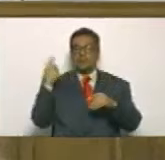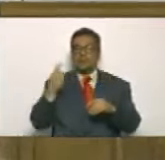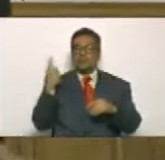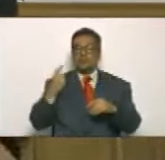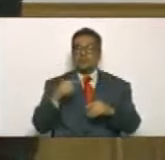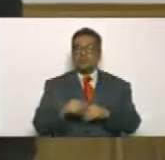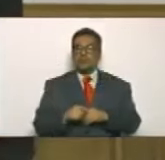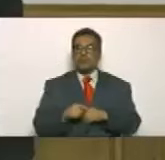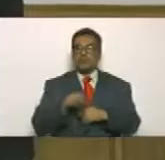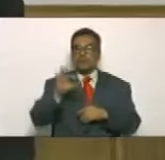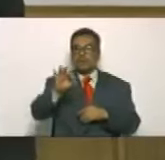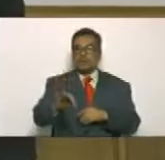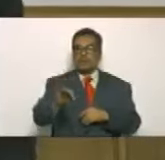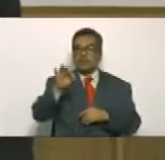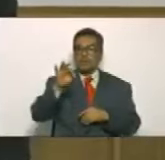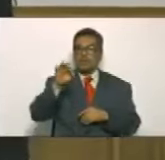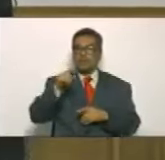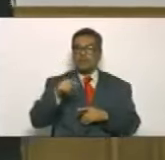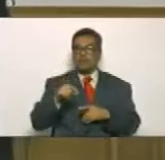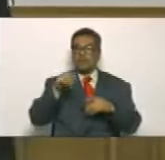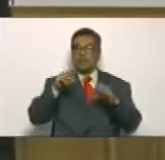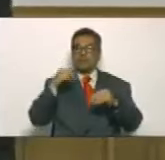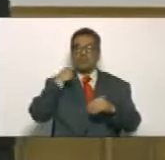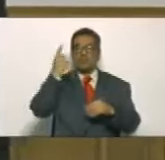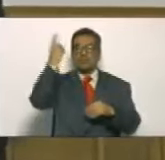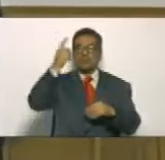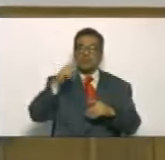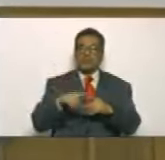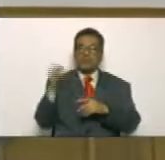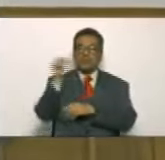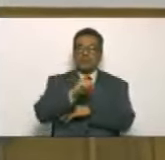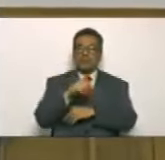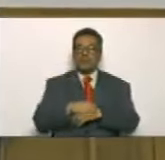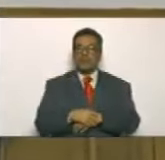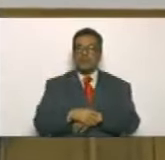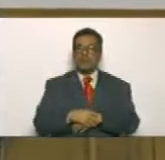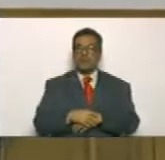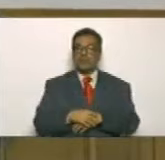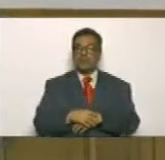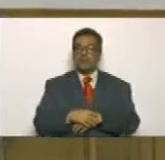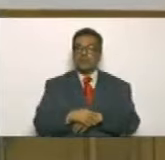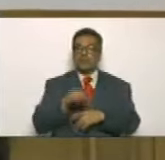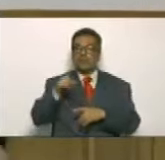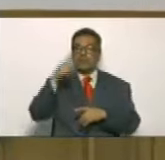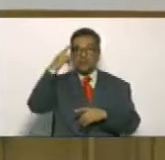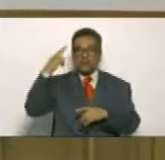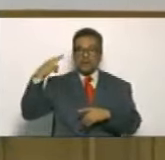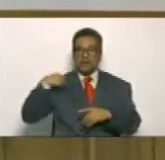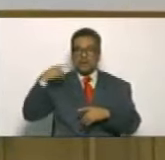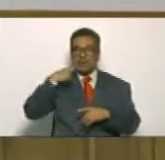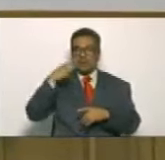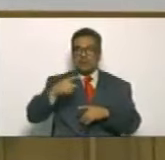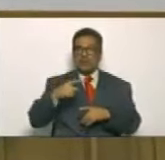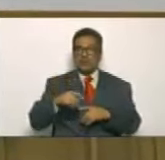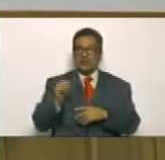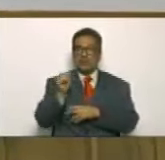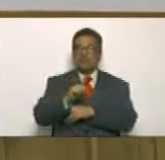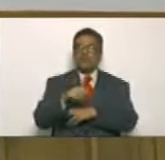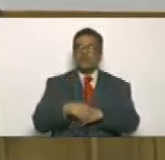solamente extraigo: la gloria al vencedor y la honra al vencido.